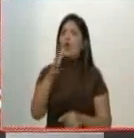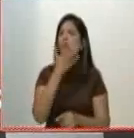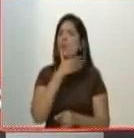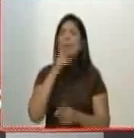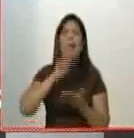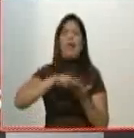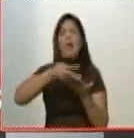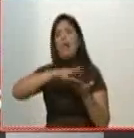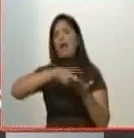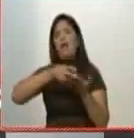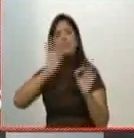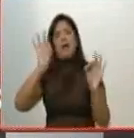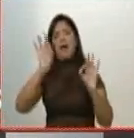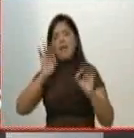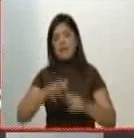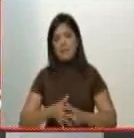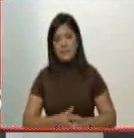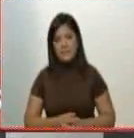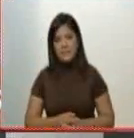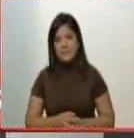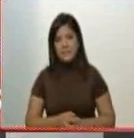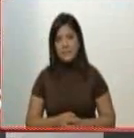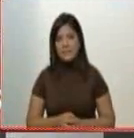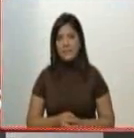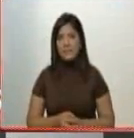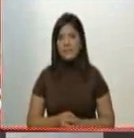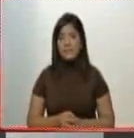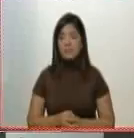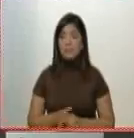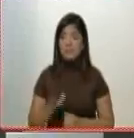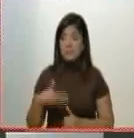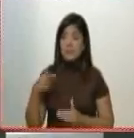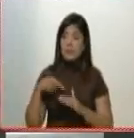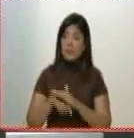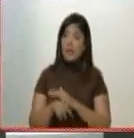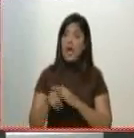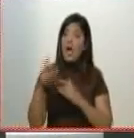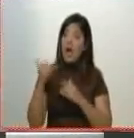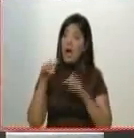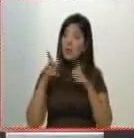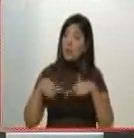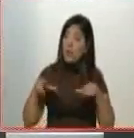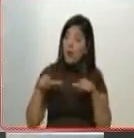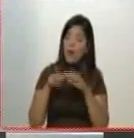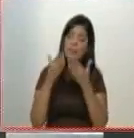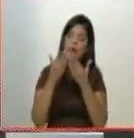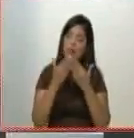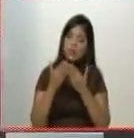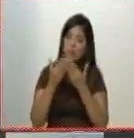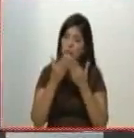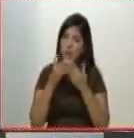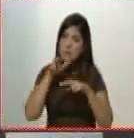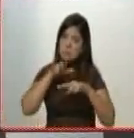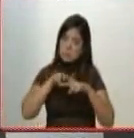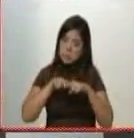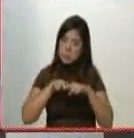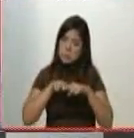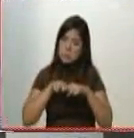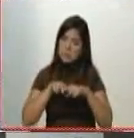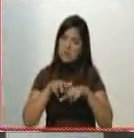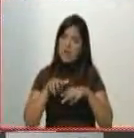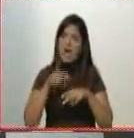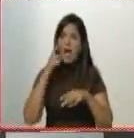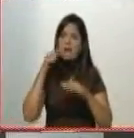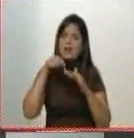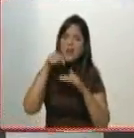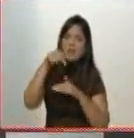pesadillas. Pasen para acá, por favor. Aquí tienen sus lugares para el estudio, ¿no? Allá abajo vemos